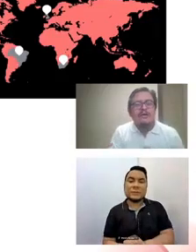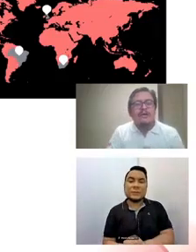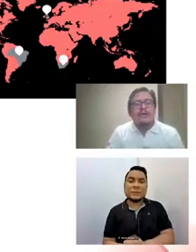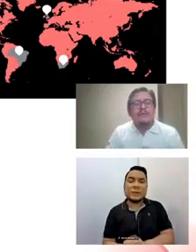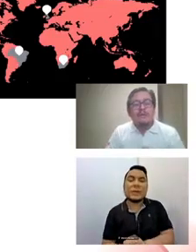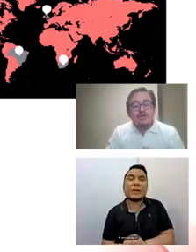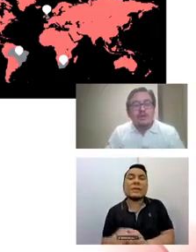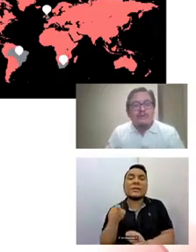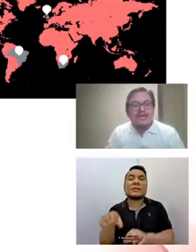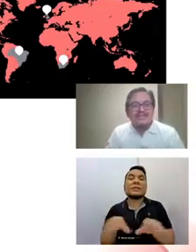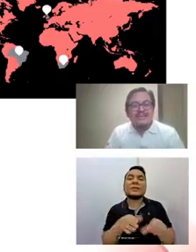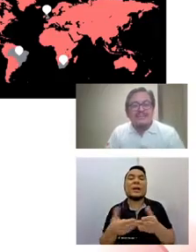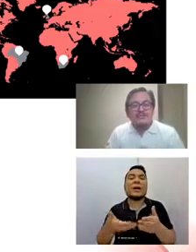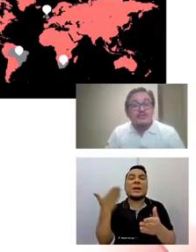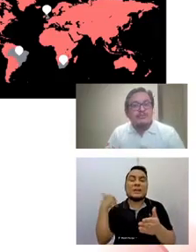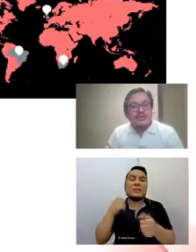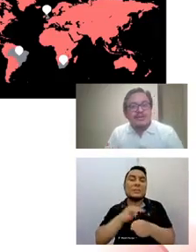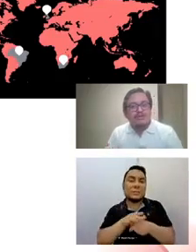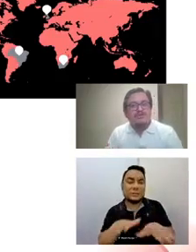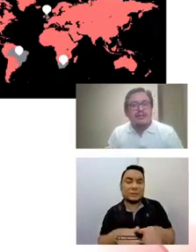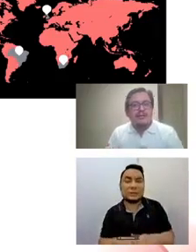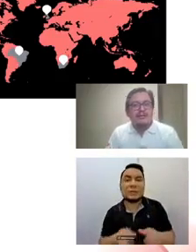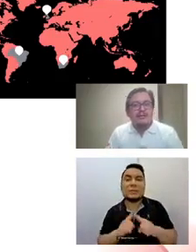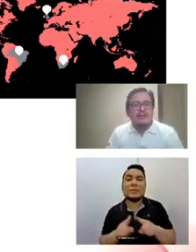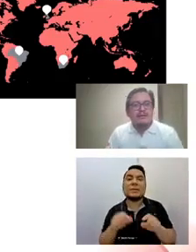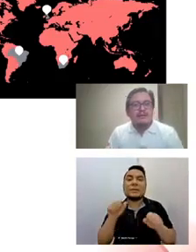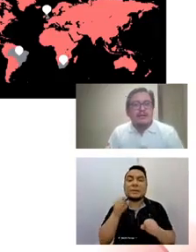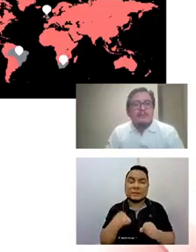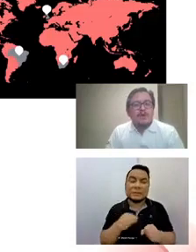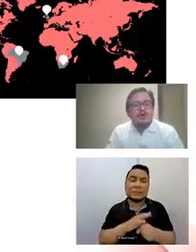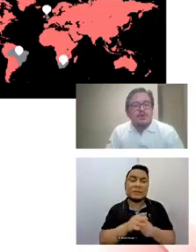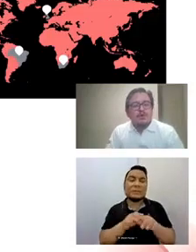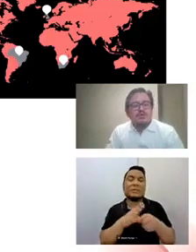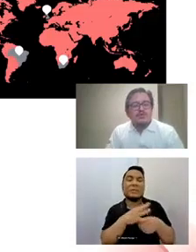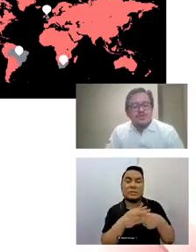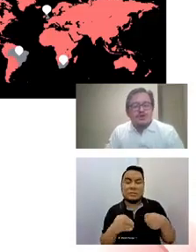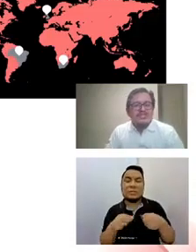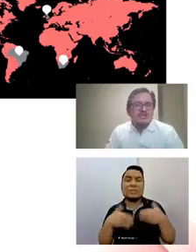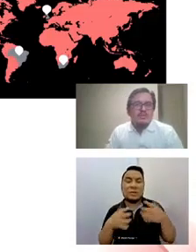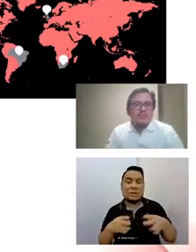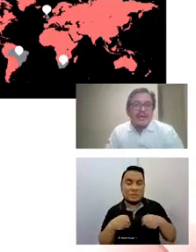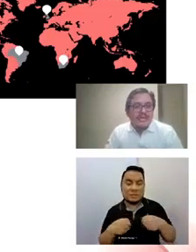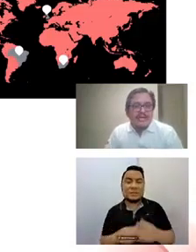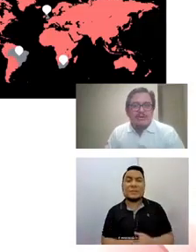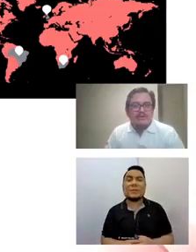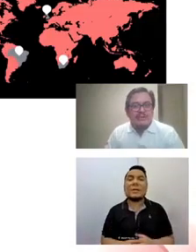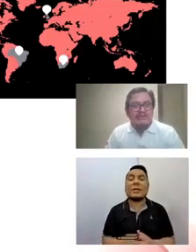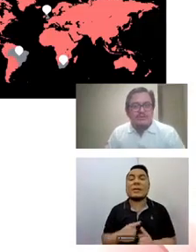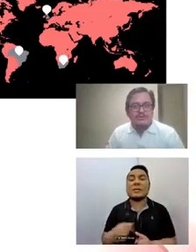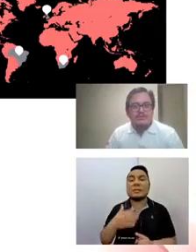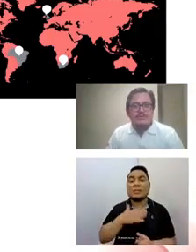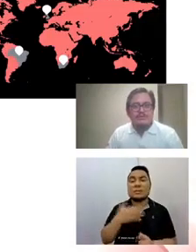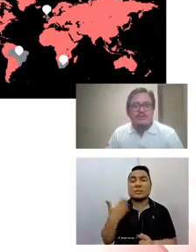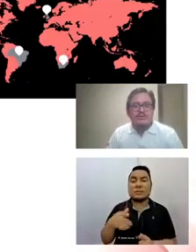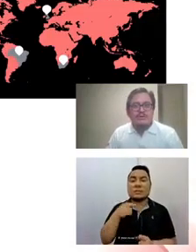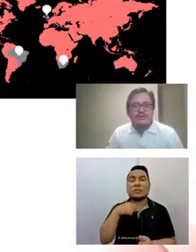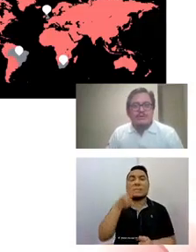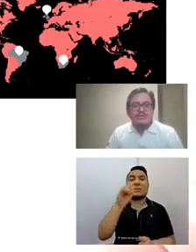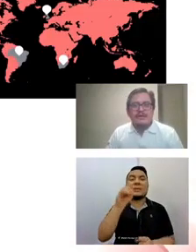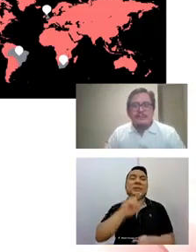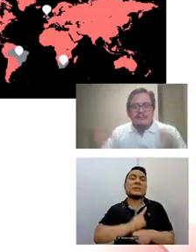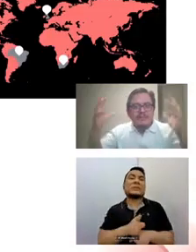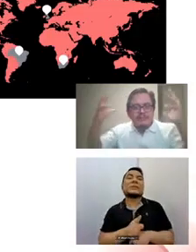de lo que era antes de la pandemia, ¿no? Pero todavía esa variación se puede reconocer. Pero si yo ya subo 20 kilos de